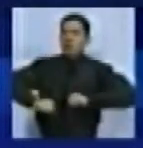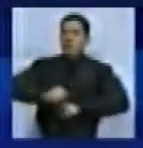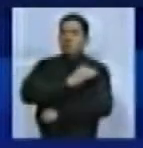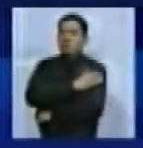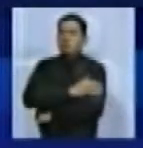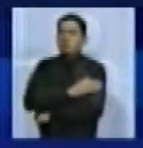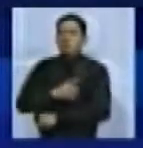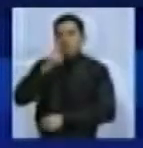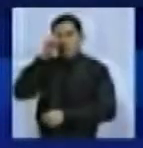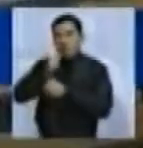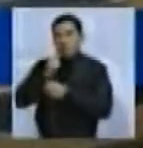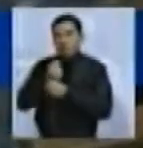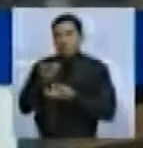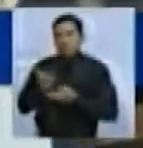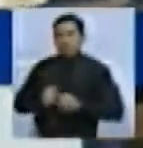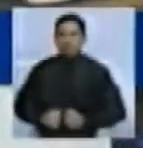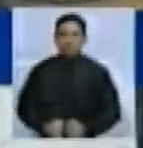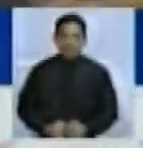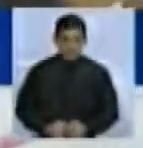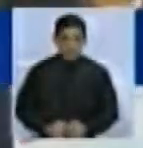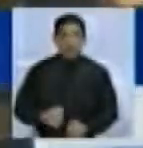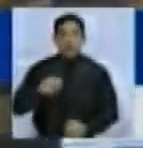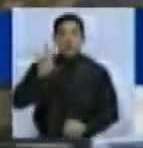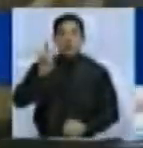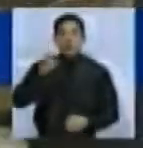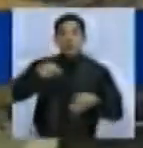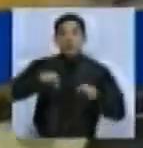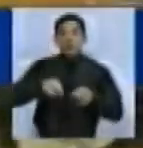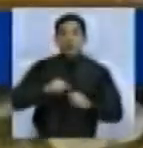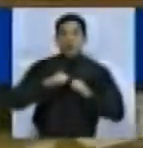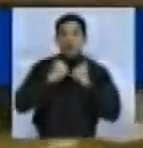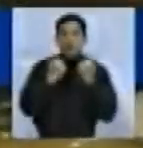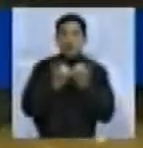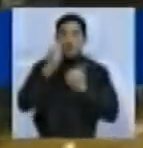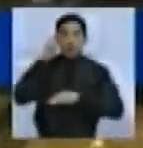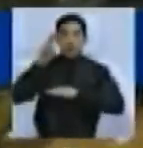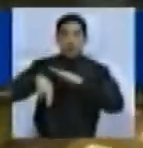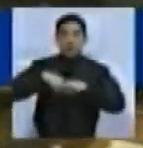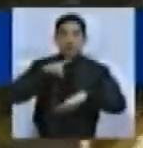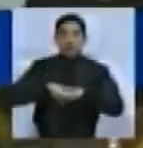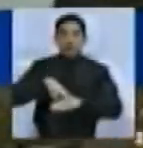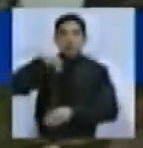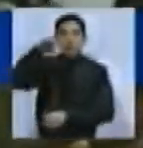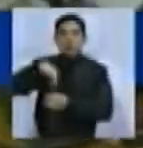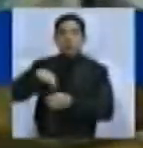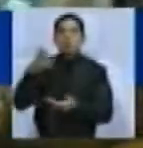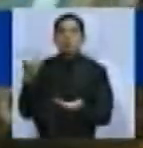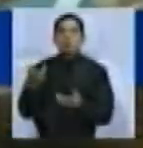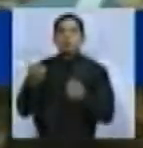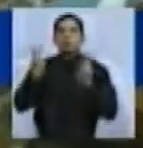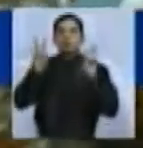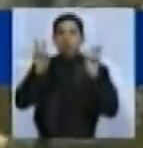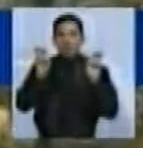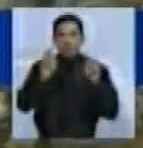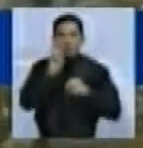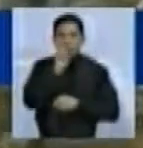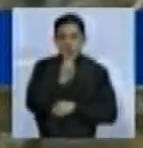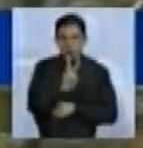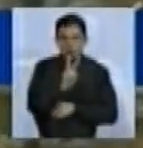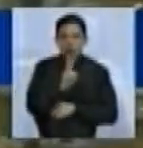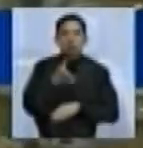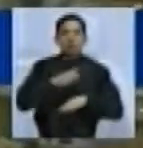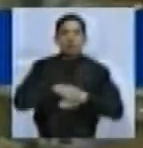públicos. Este 7 de febrero en la Asamblea Nacional se votó en torno a dos informes en el caso de